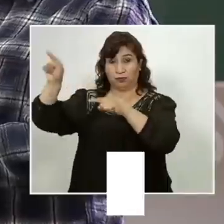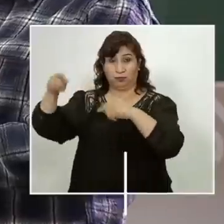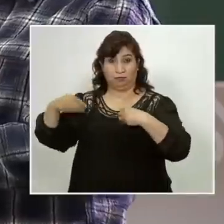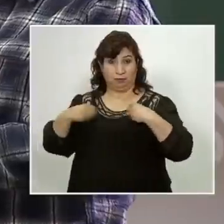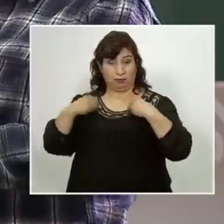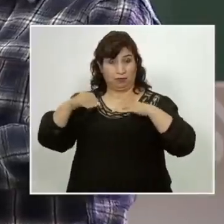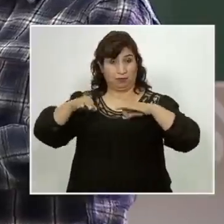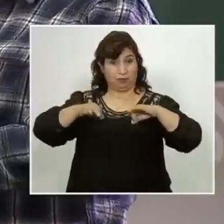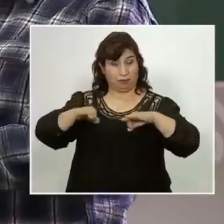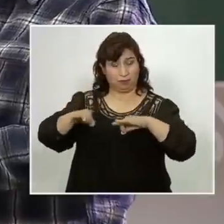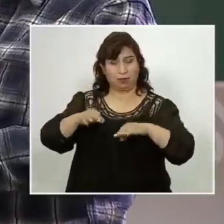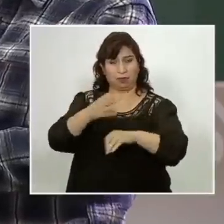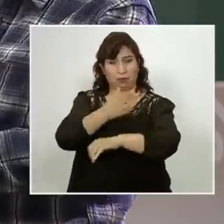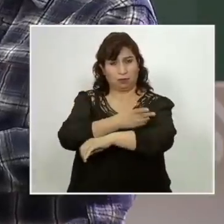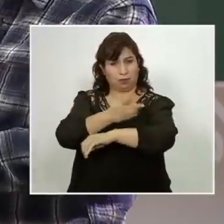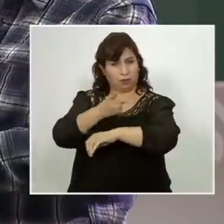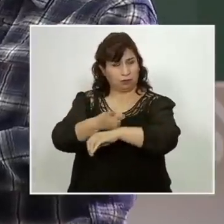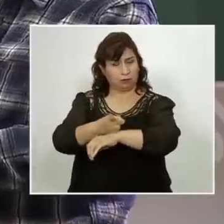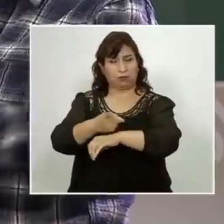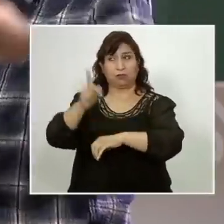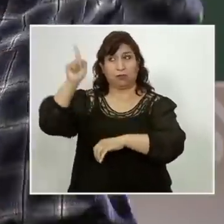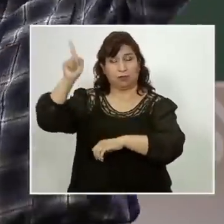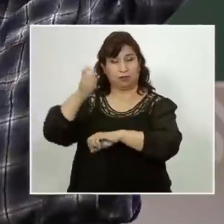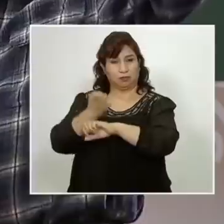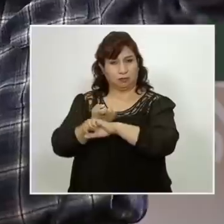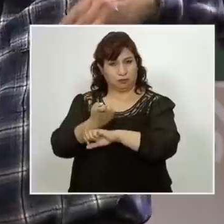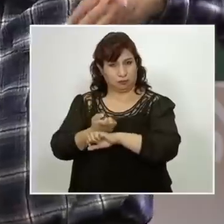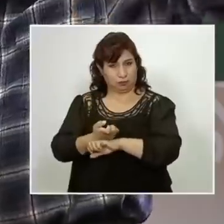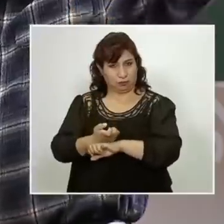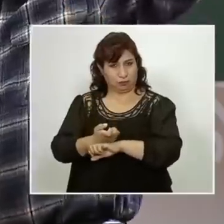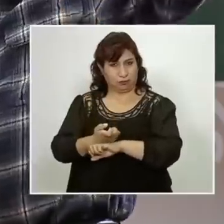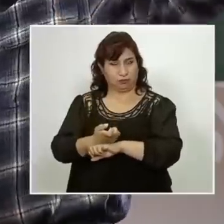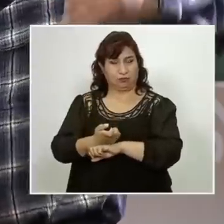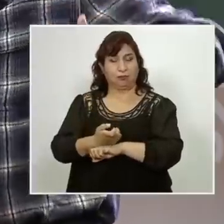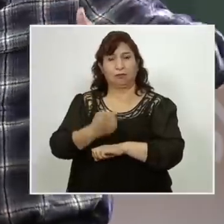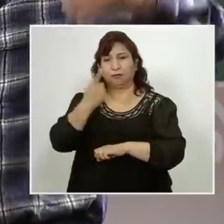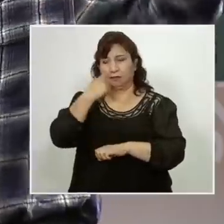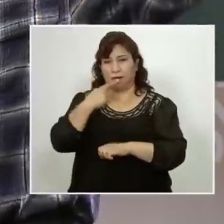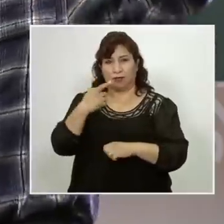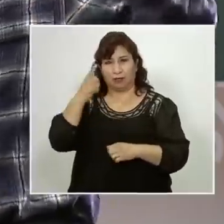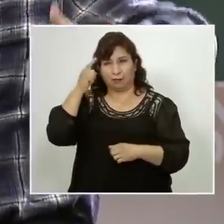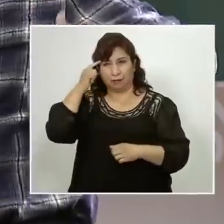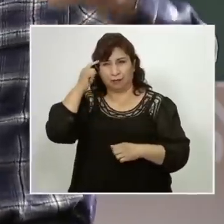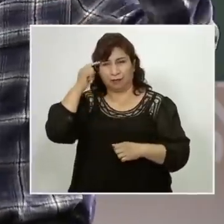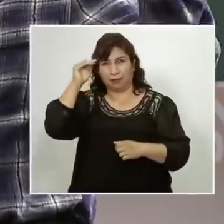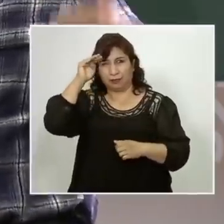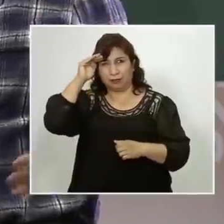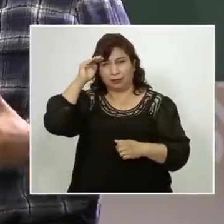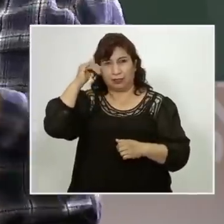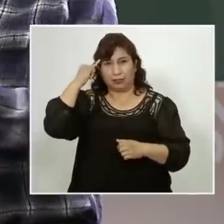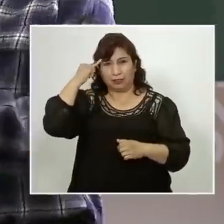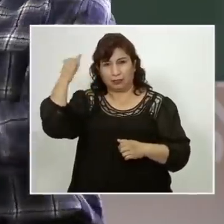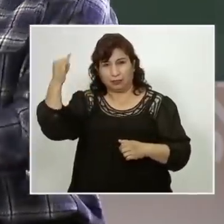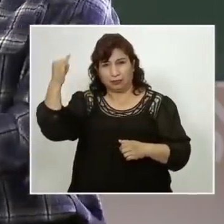y trabajan honradamente en Estados Unidos. Para tener la idea, para seguirlo